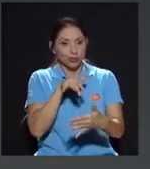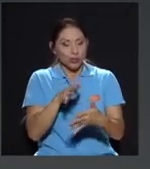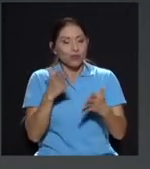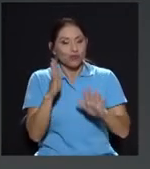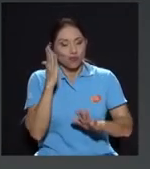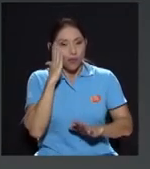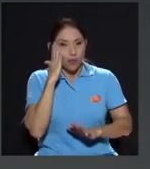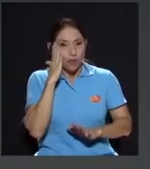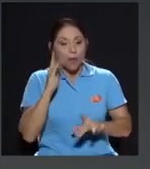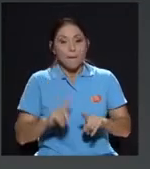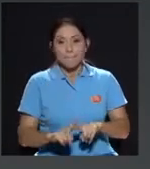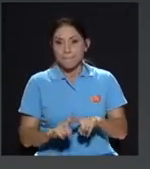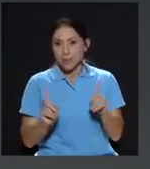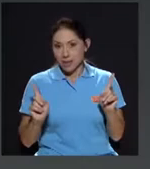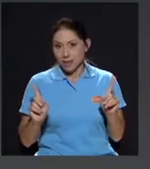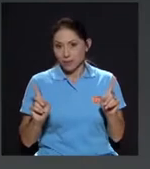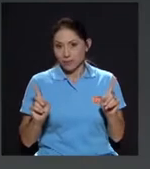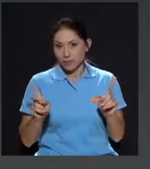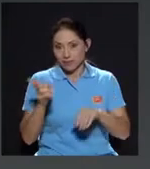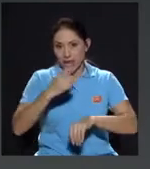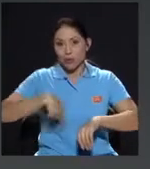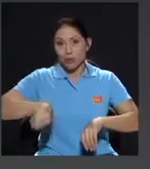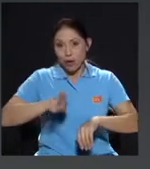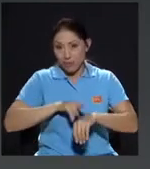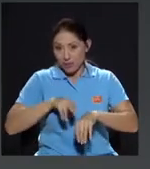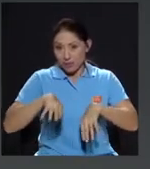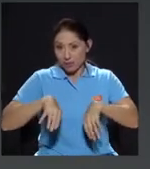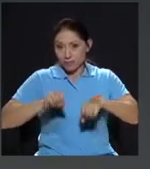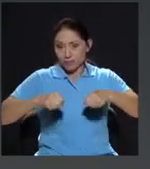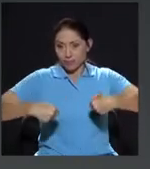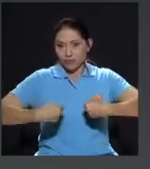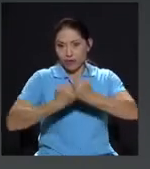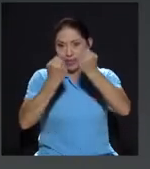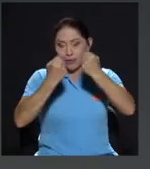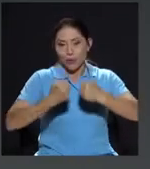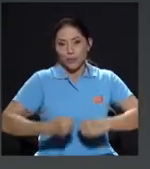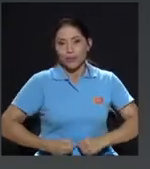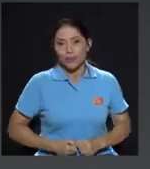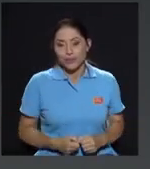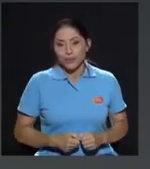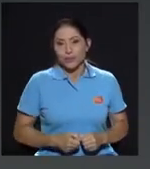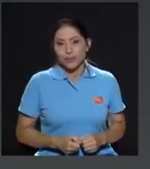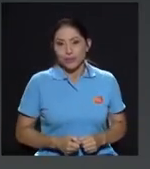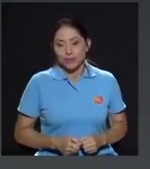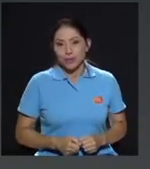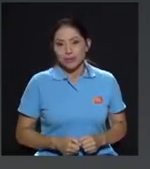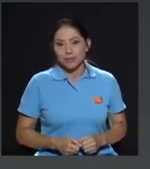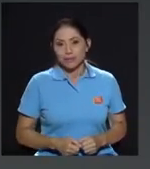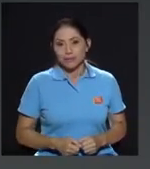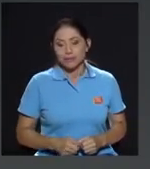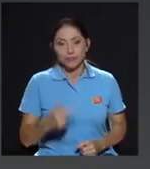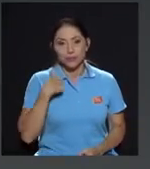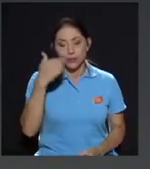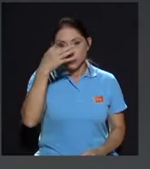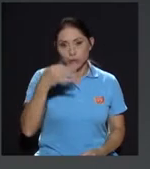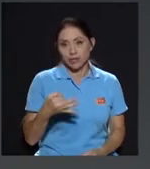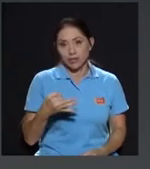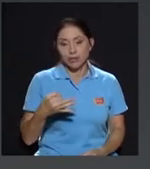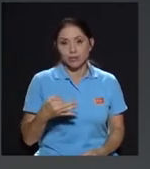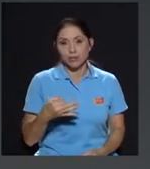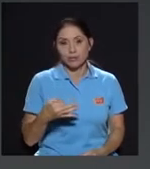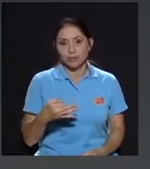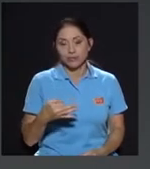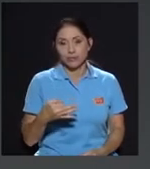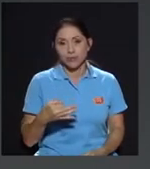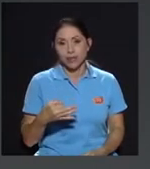pero es naturalmente un reto e yo creo que